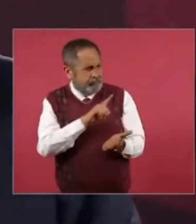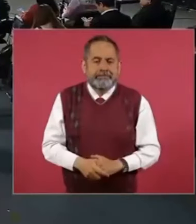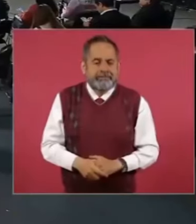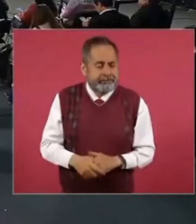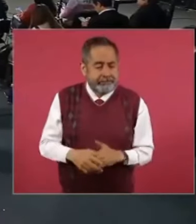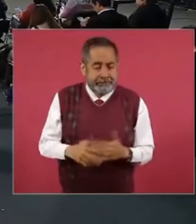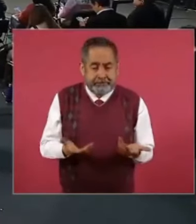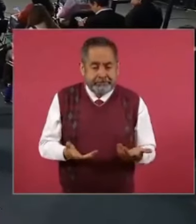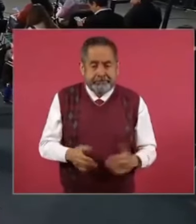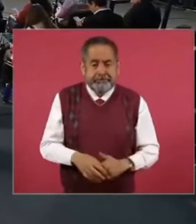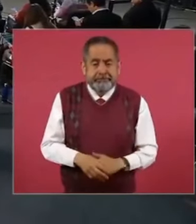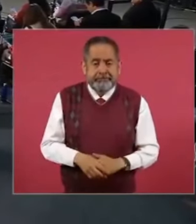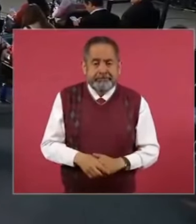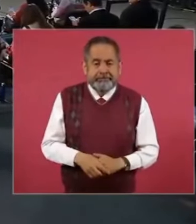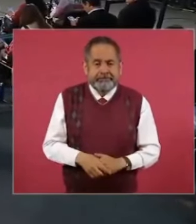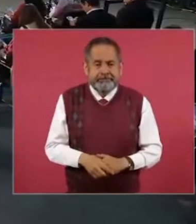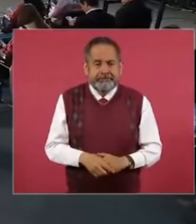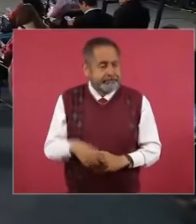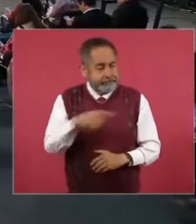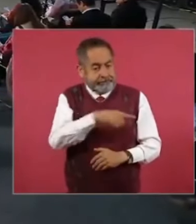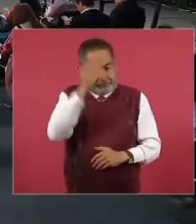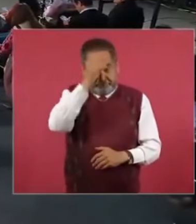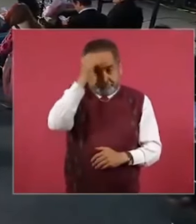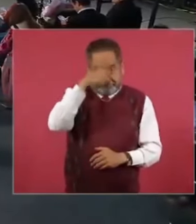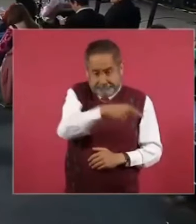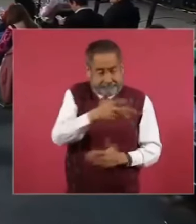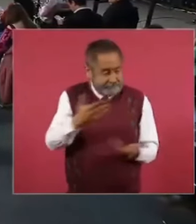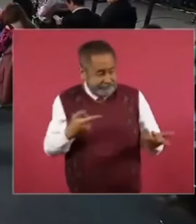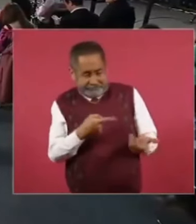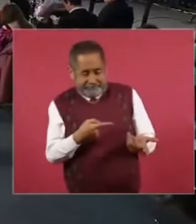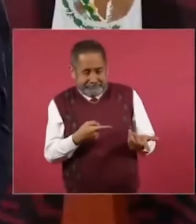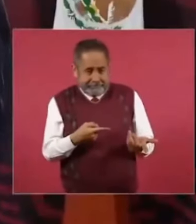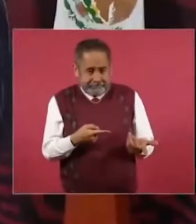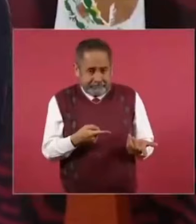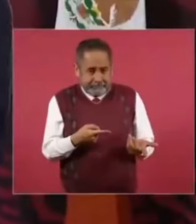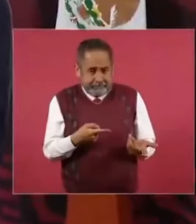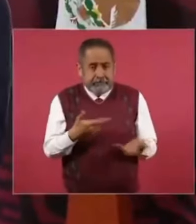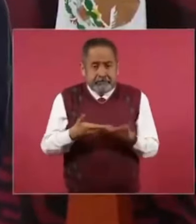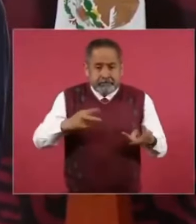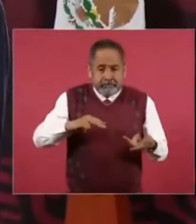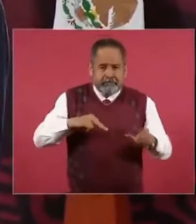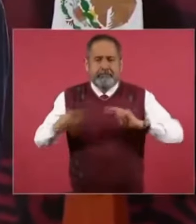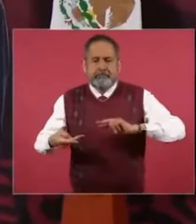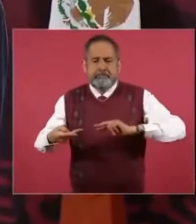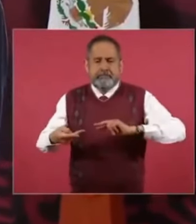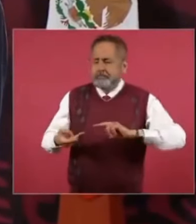leyes. Ya opinó. Y ahora cambian.